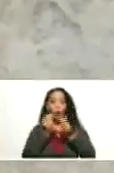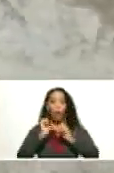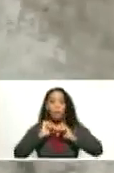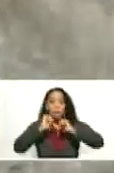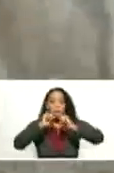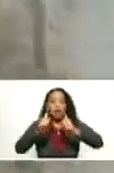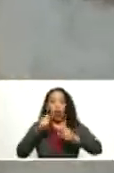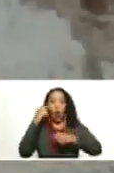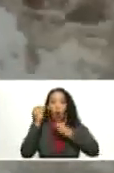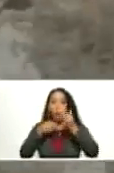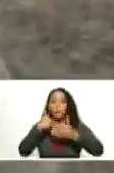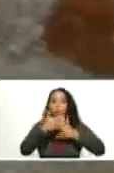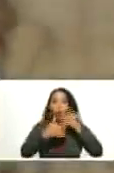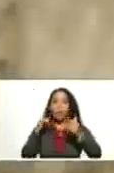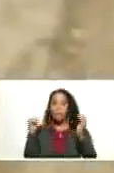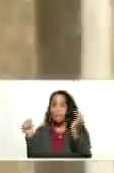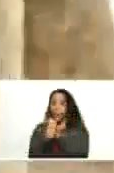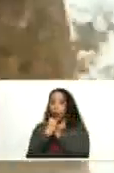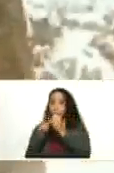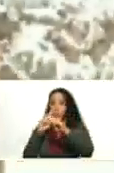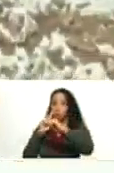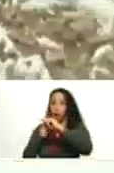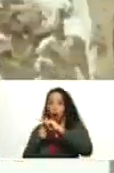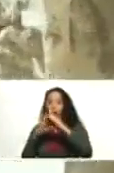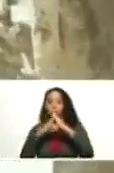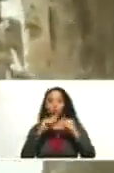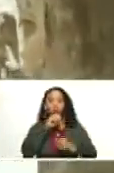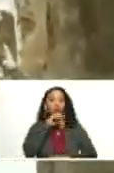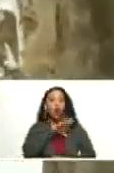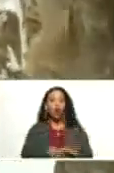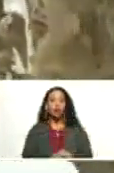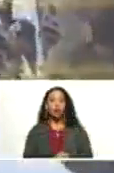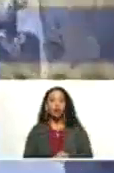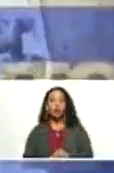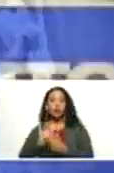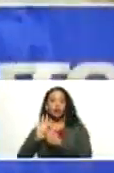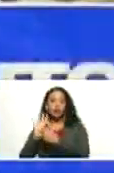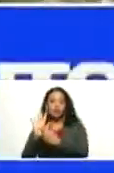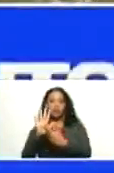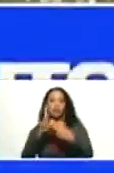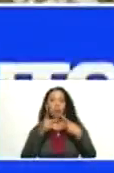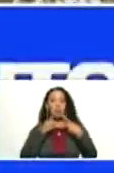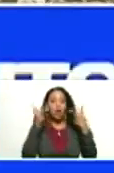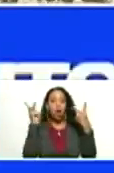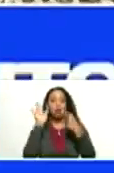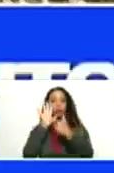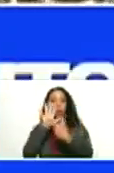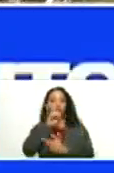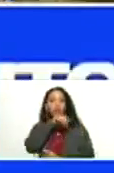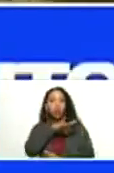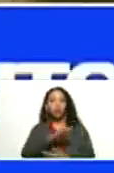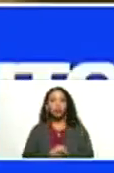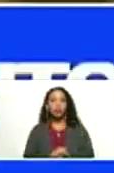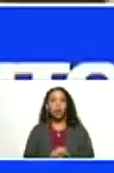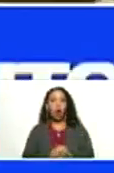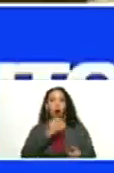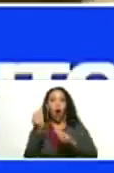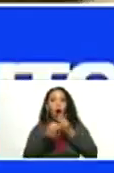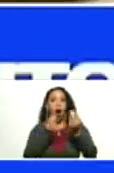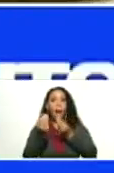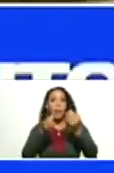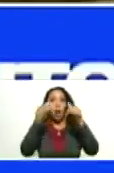a descubrirse toda la historia, a develarse toda esta historia, y cómo hoy